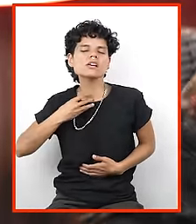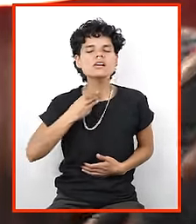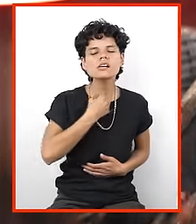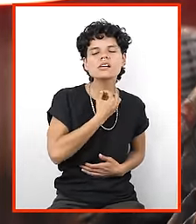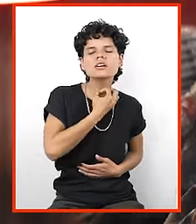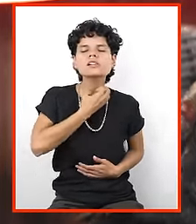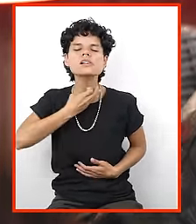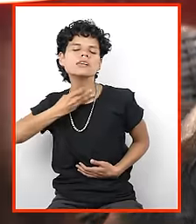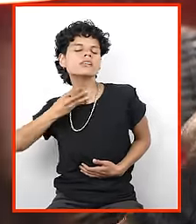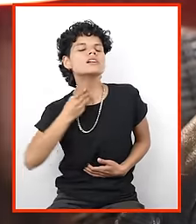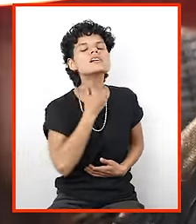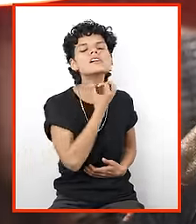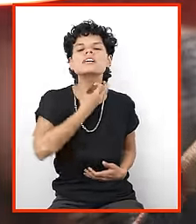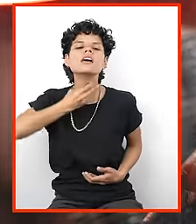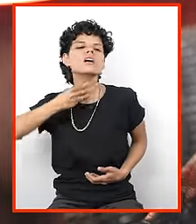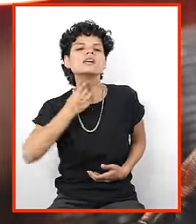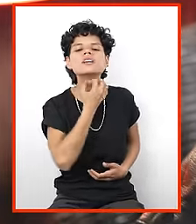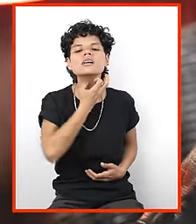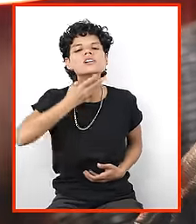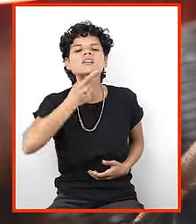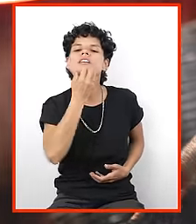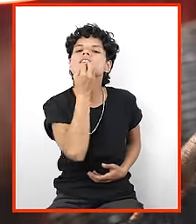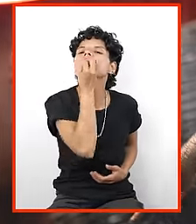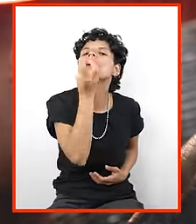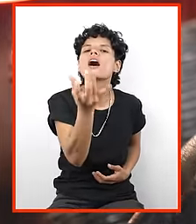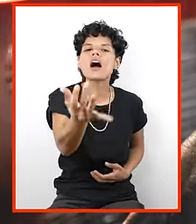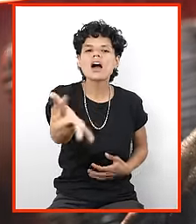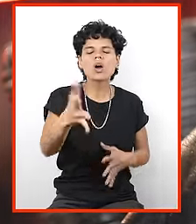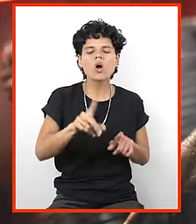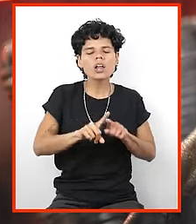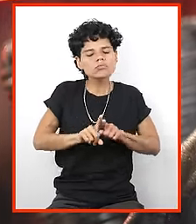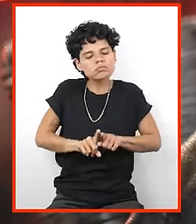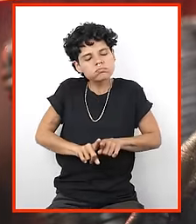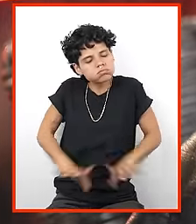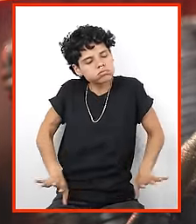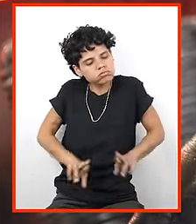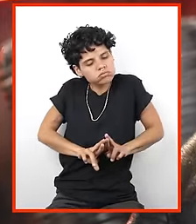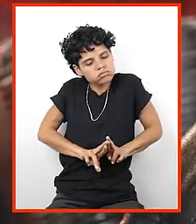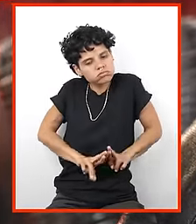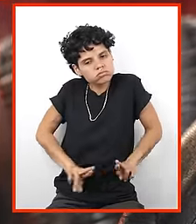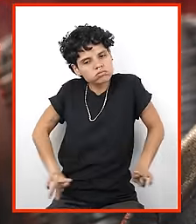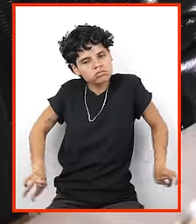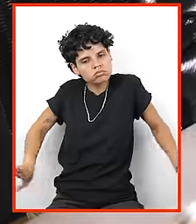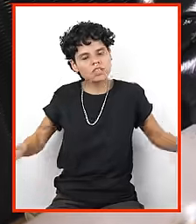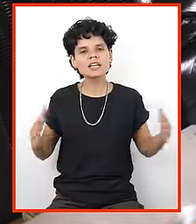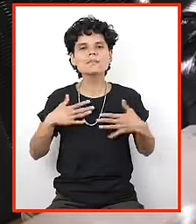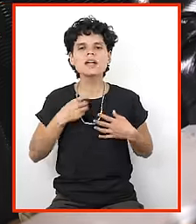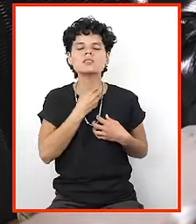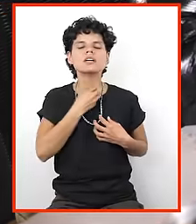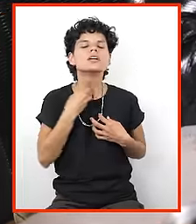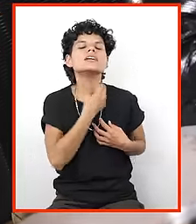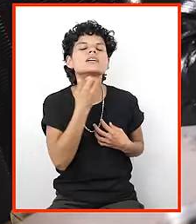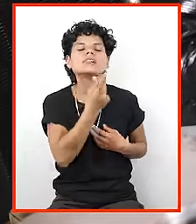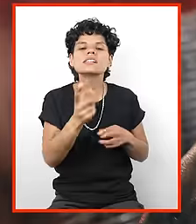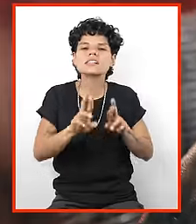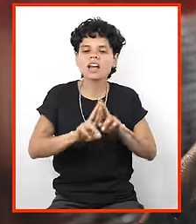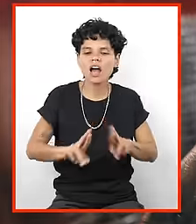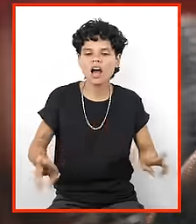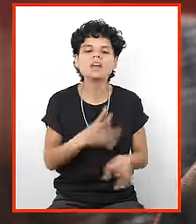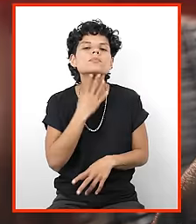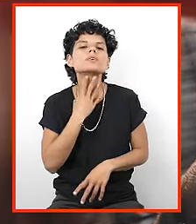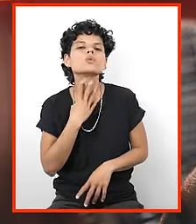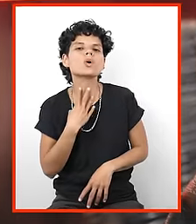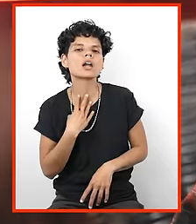se relajan. Entonces yo descubrí que es básicamente un método de relajación a mis cuerdas vocales. Y yo